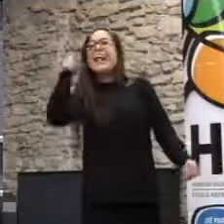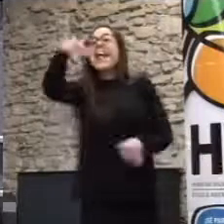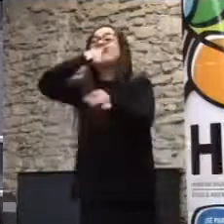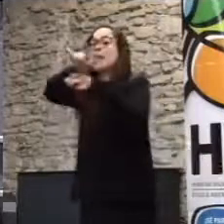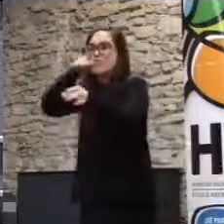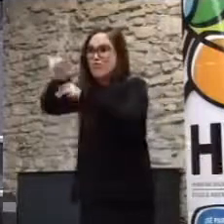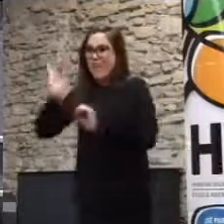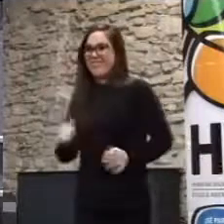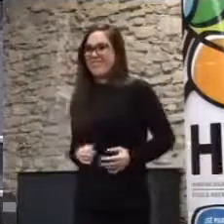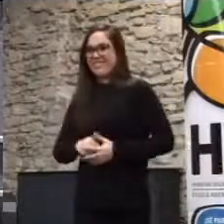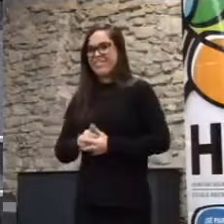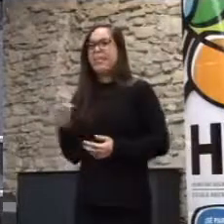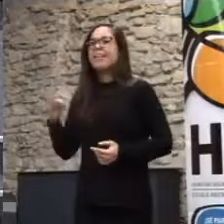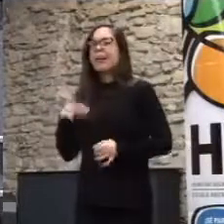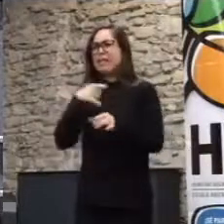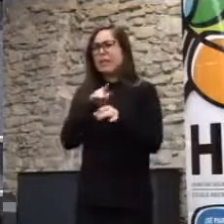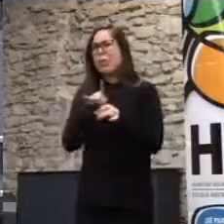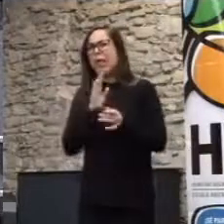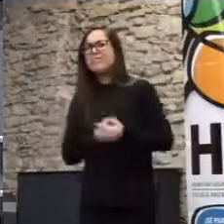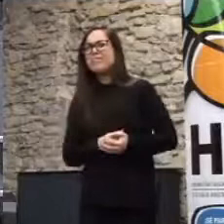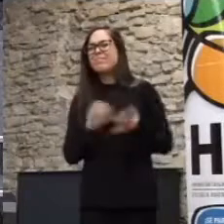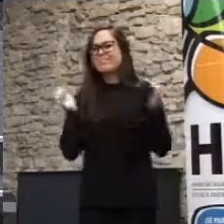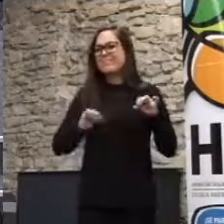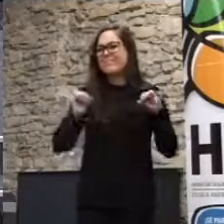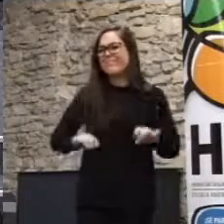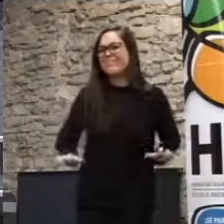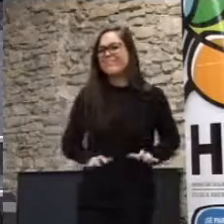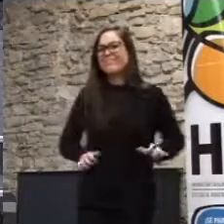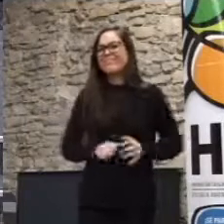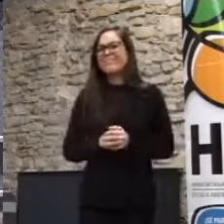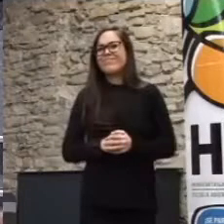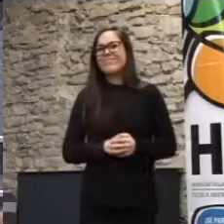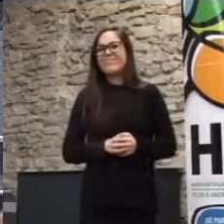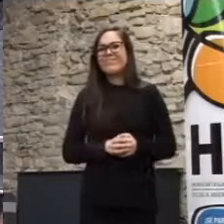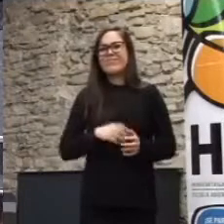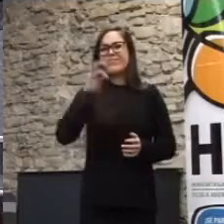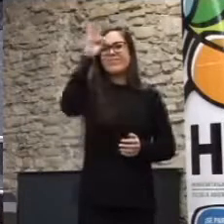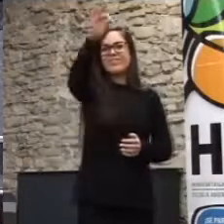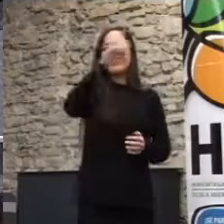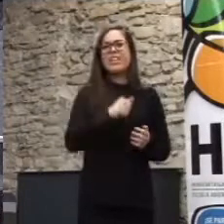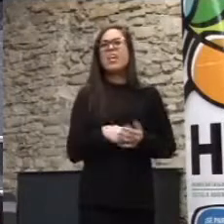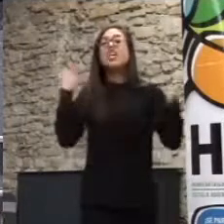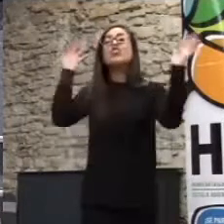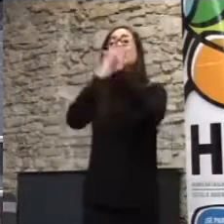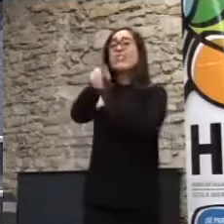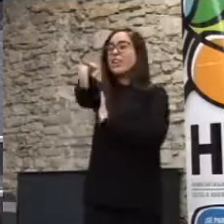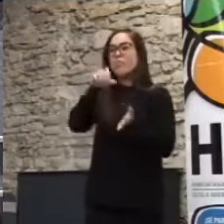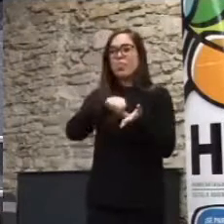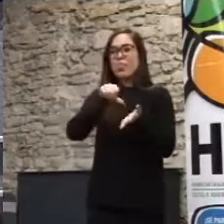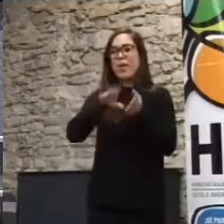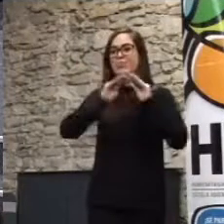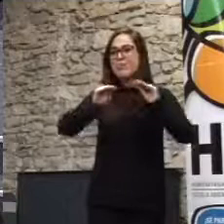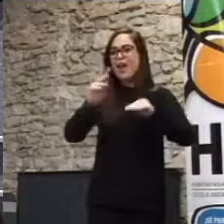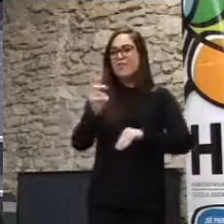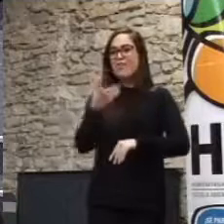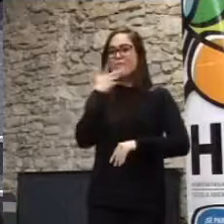bien. Se sabe que está en Salburúa porque los países están allí, ¿verdad? Sí. Las capitales. Pero Sí, puede ser, claro.